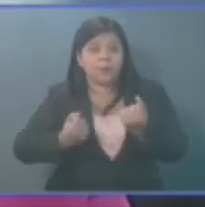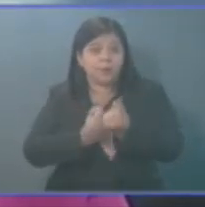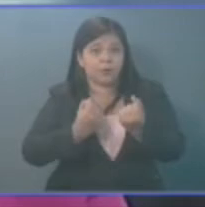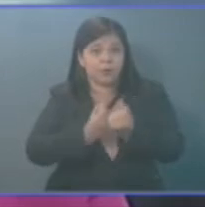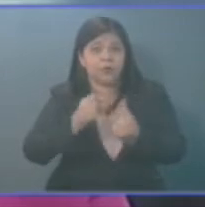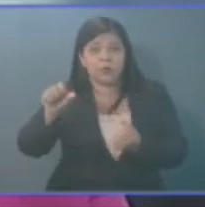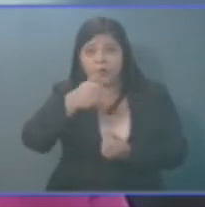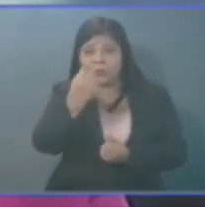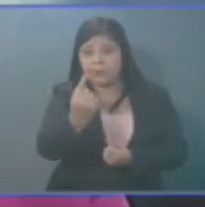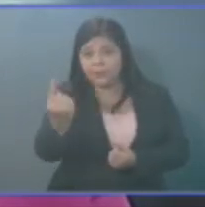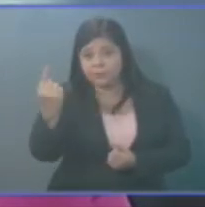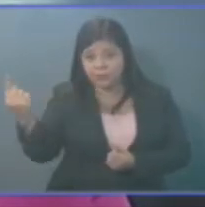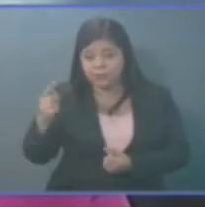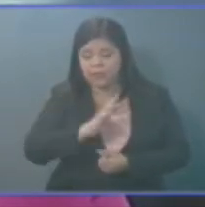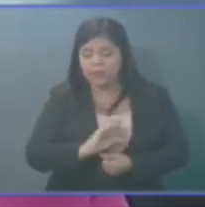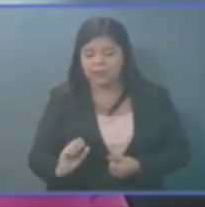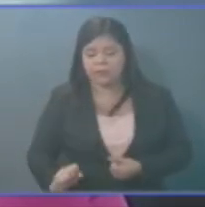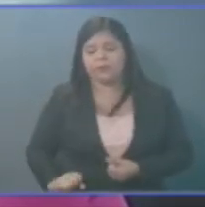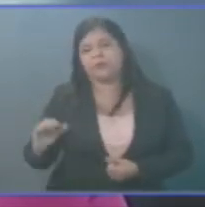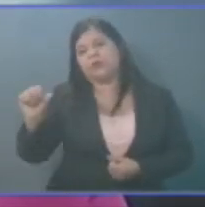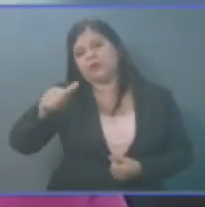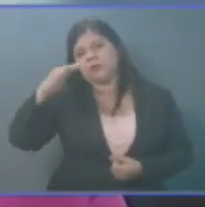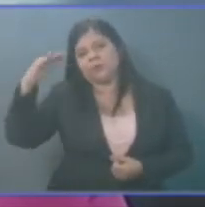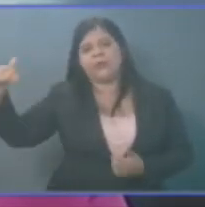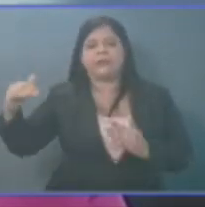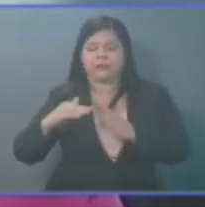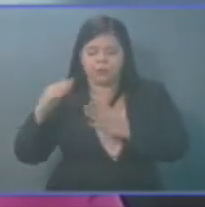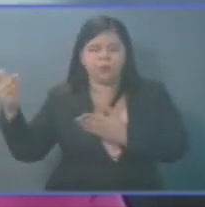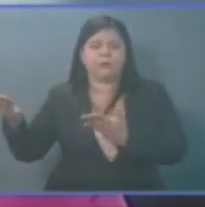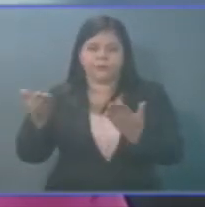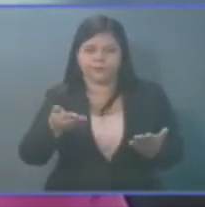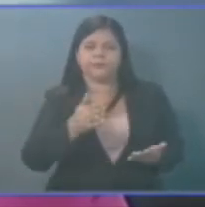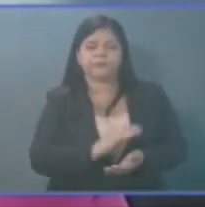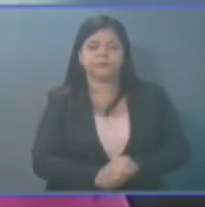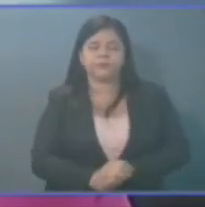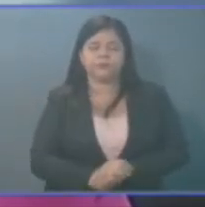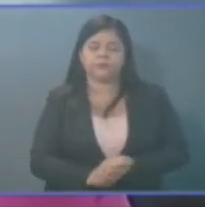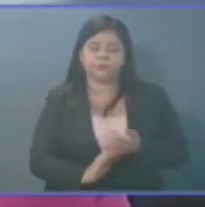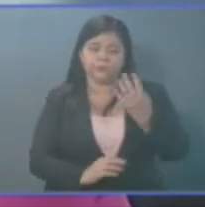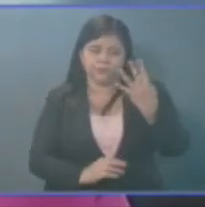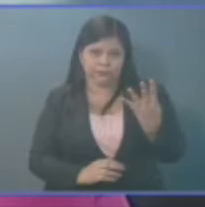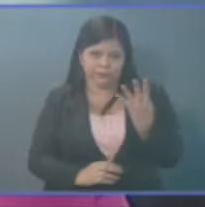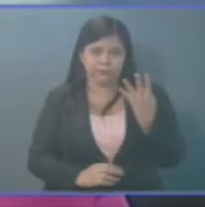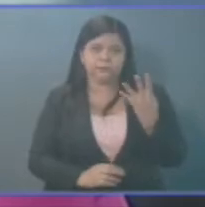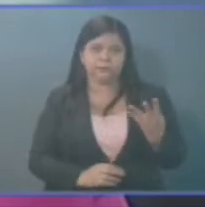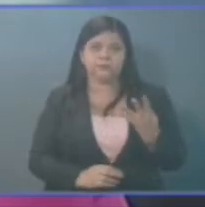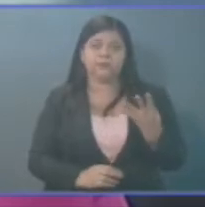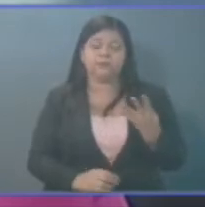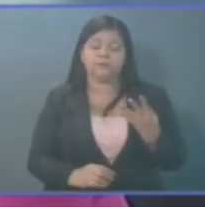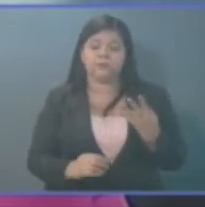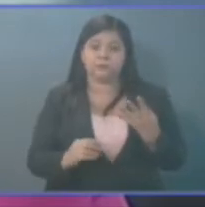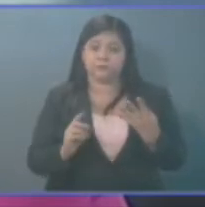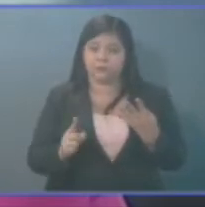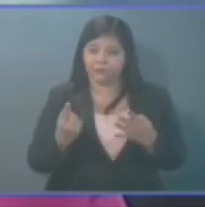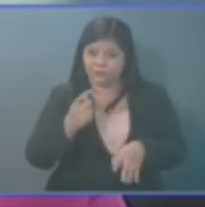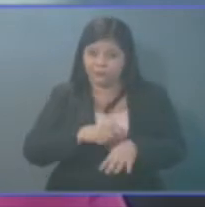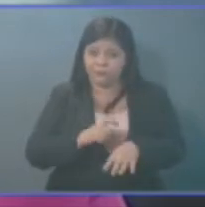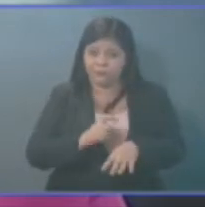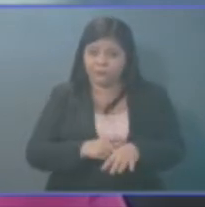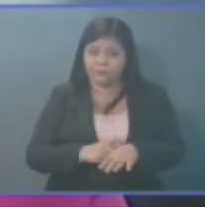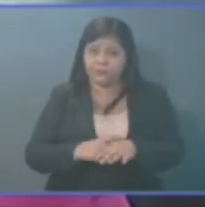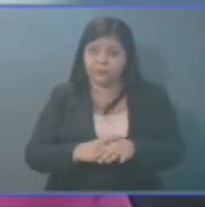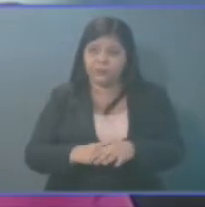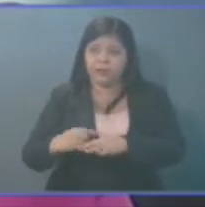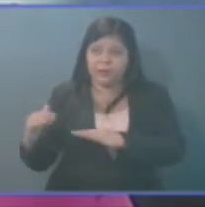de El Salvador y otras nacionalidades. Romano 4, que en los primeros años de la Guerra